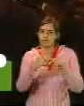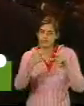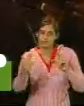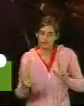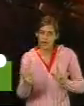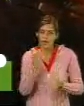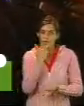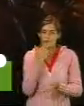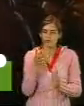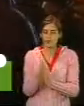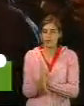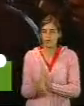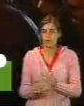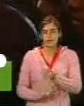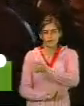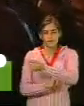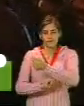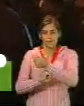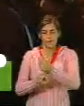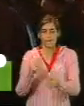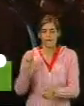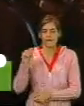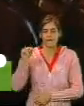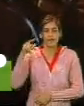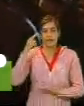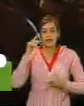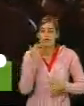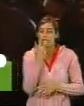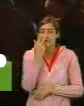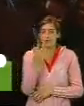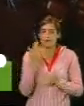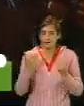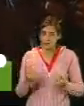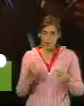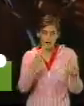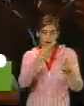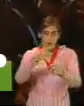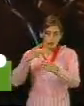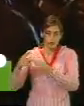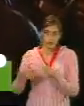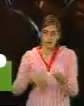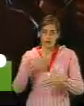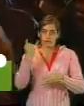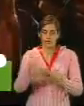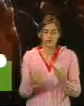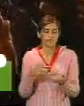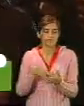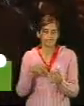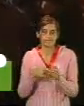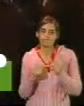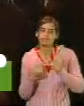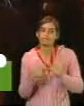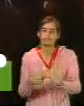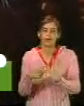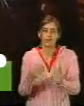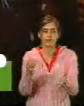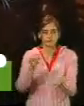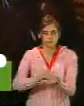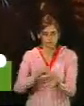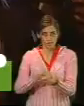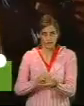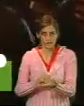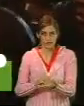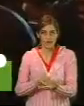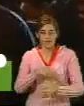ferroviarios, la plataforma del Tana, que creo que acaban de visitar, entre otros grandes proyectos. O sea, demostrando una vez más